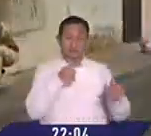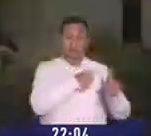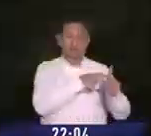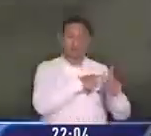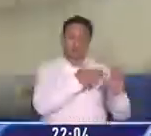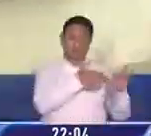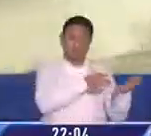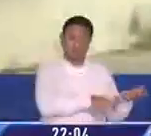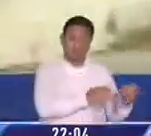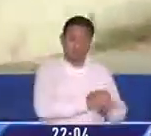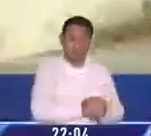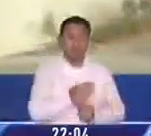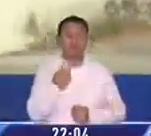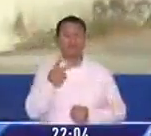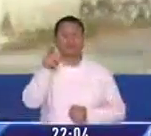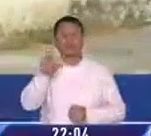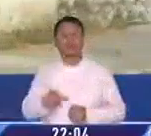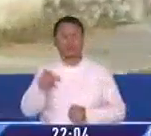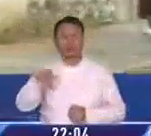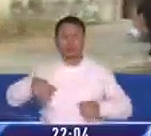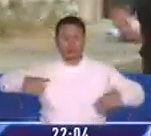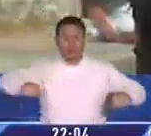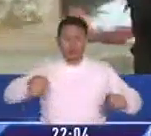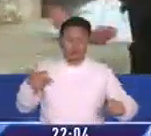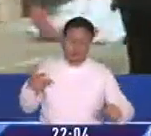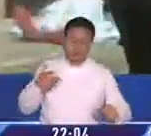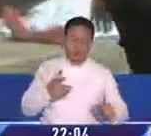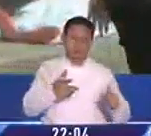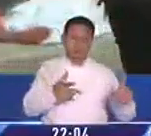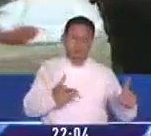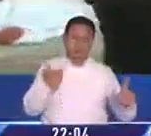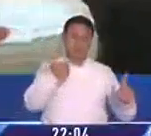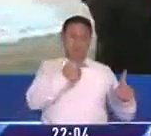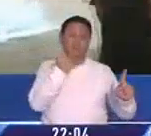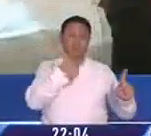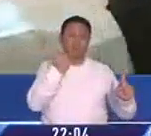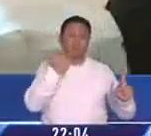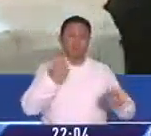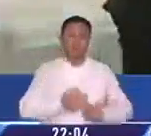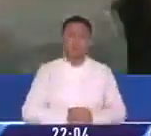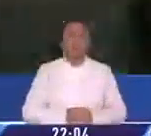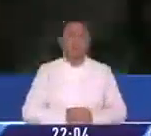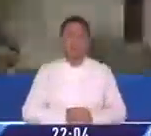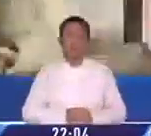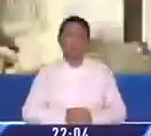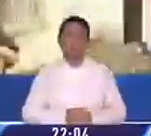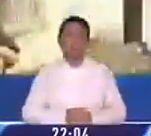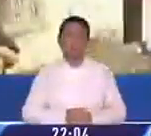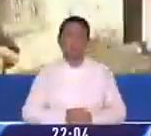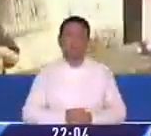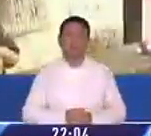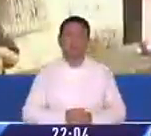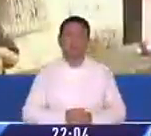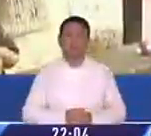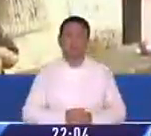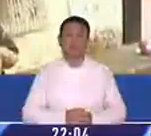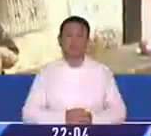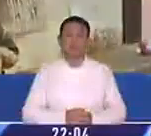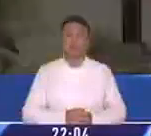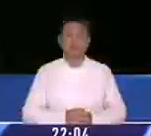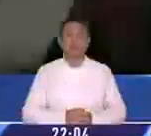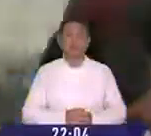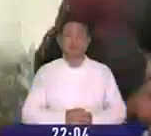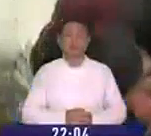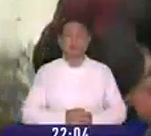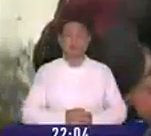sido victimado por dos ciudadanos que se trasladaban en una motocicleta de color negro, los mismos que realizaron varias detonaciones de arma de fuego en contra de su